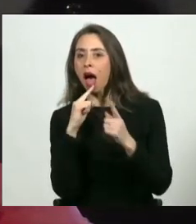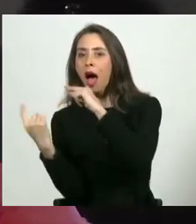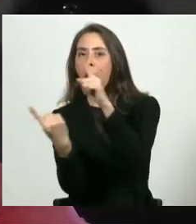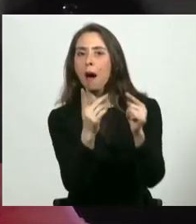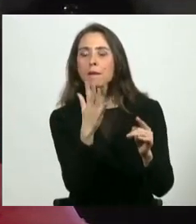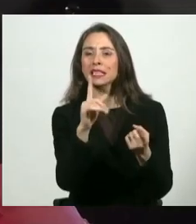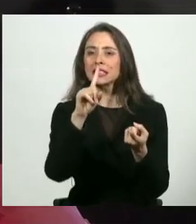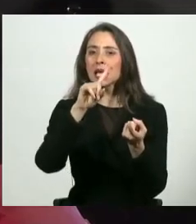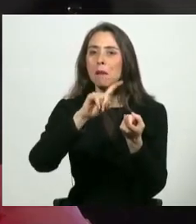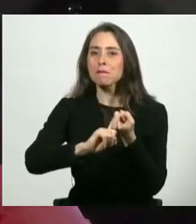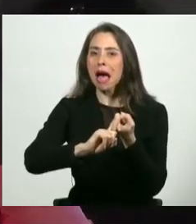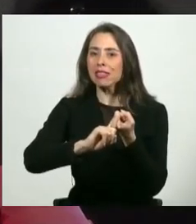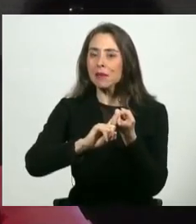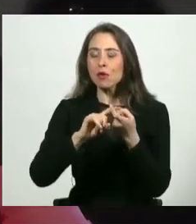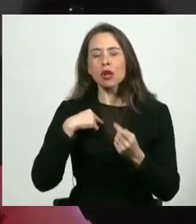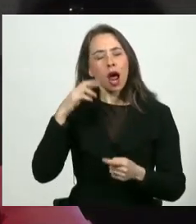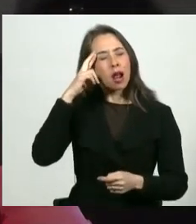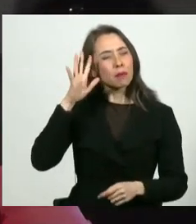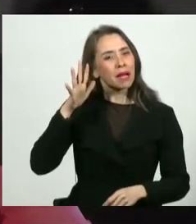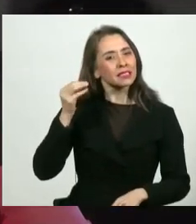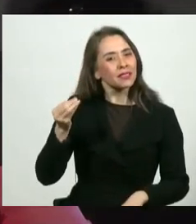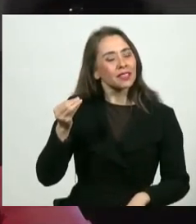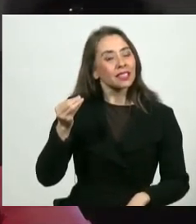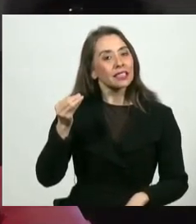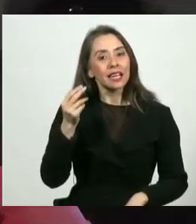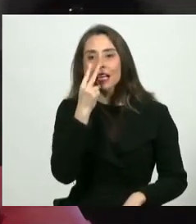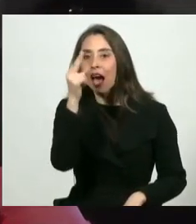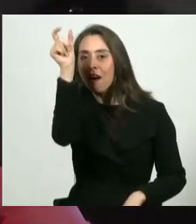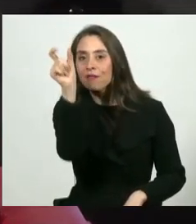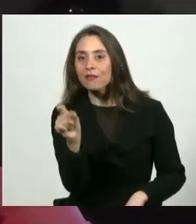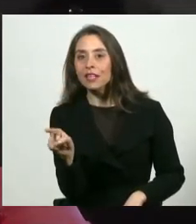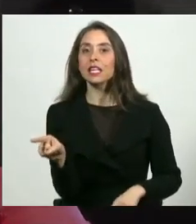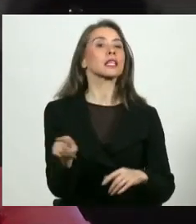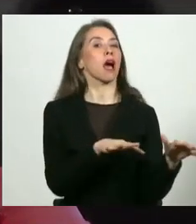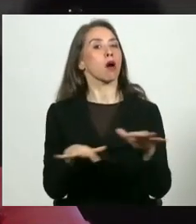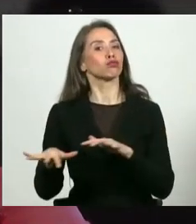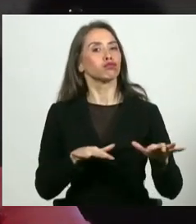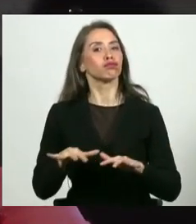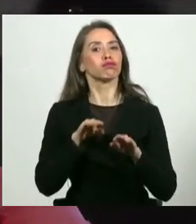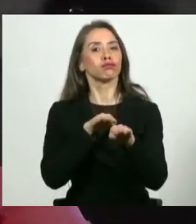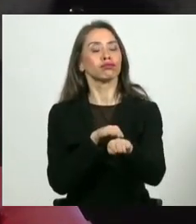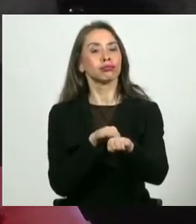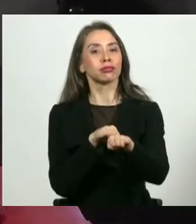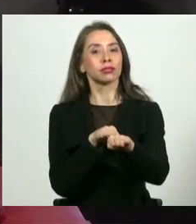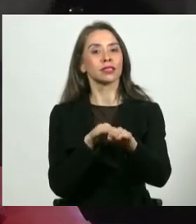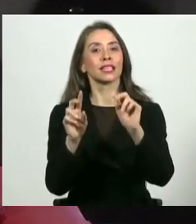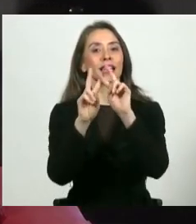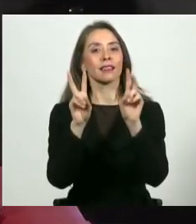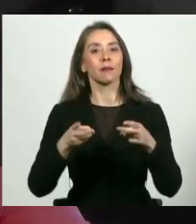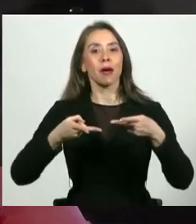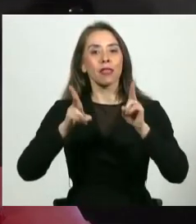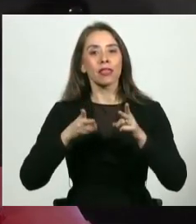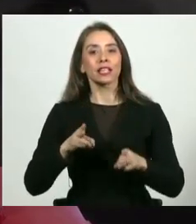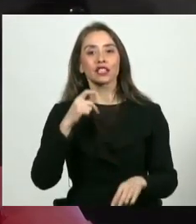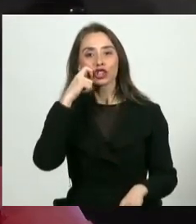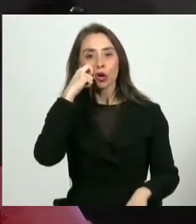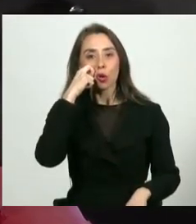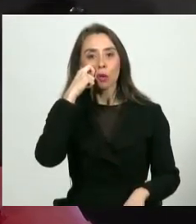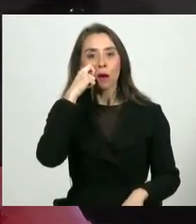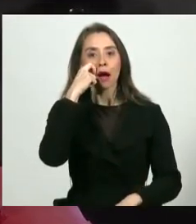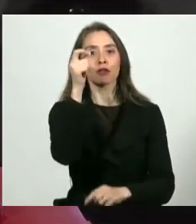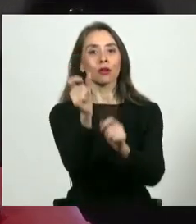no recuerdo, y como una persona activista en el tema de los derechos humanos de